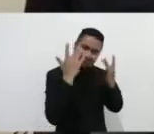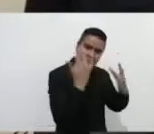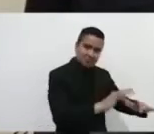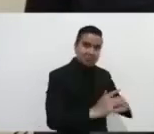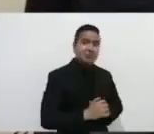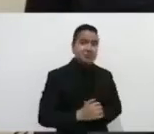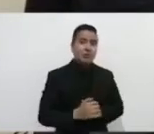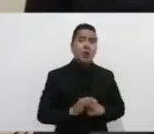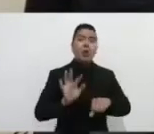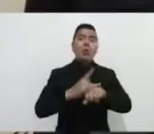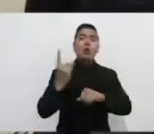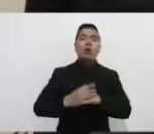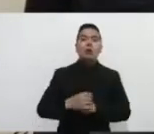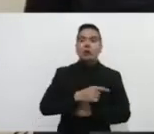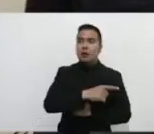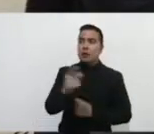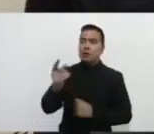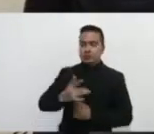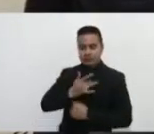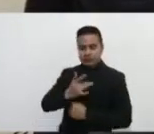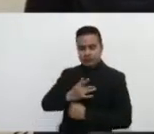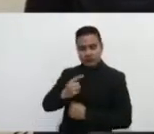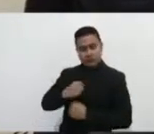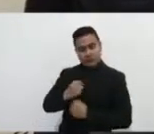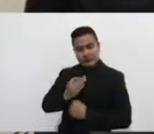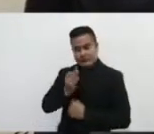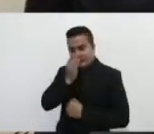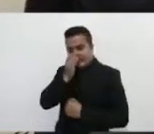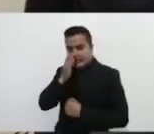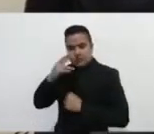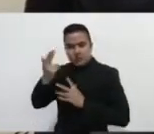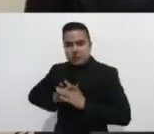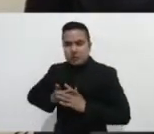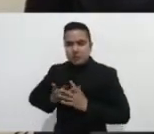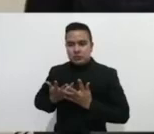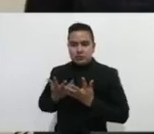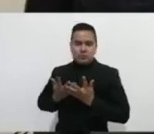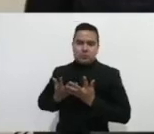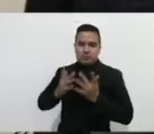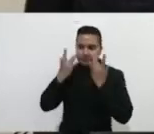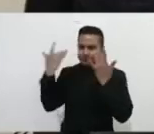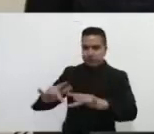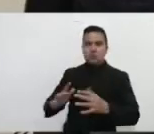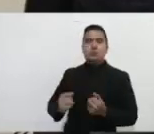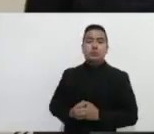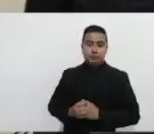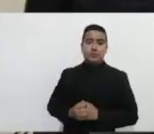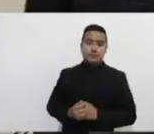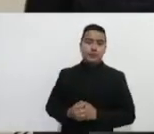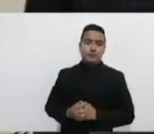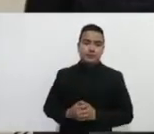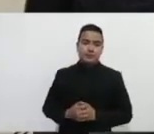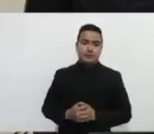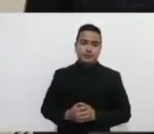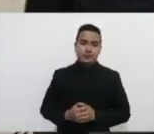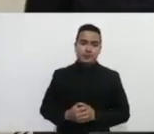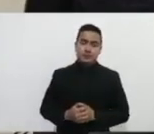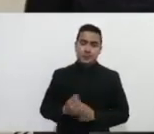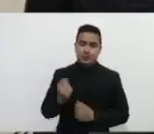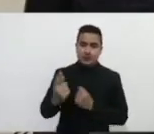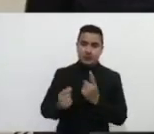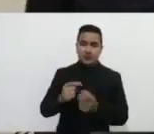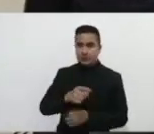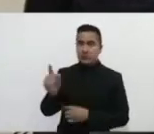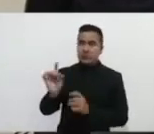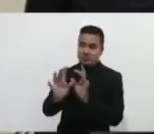renunciar porque las ponen en una situación de vida o muerte o en una situación límite. Y recuerdo, por ejemplo, los casos de Oxchuc y Chenaló